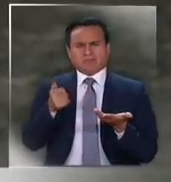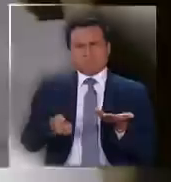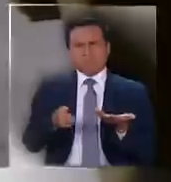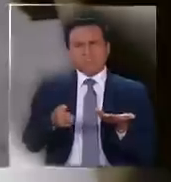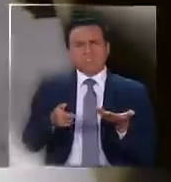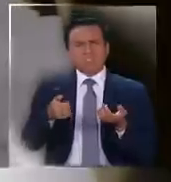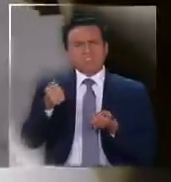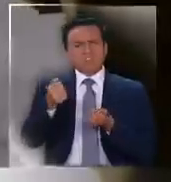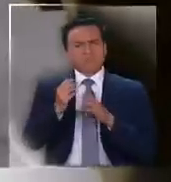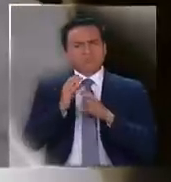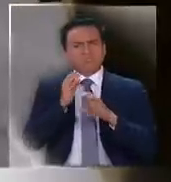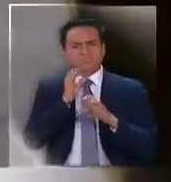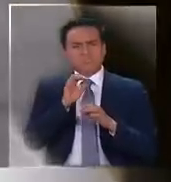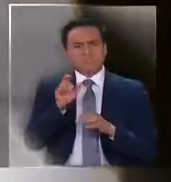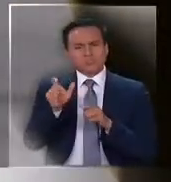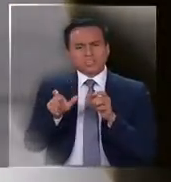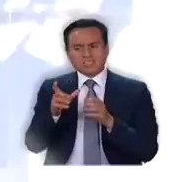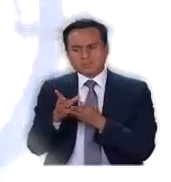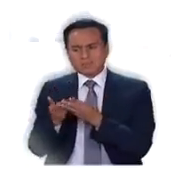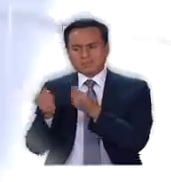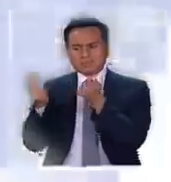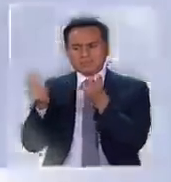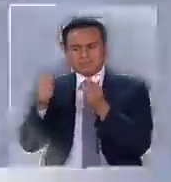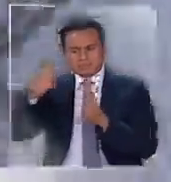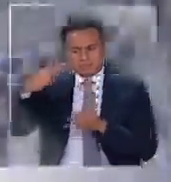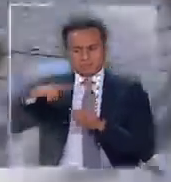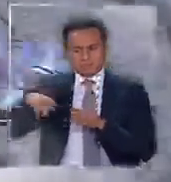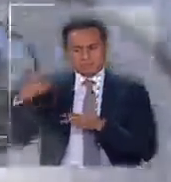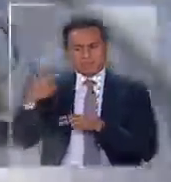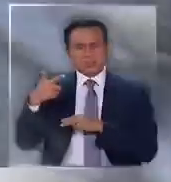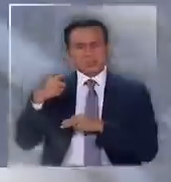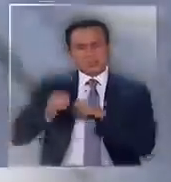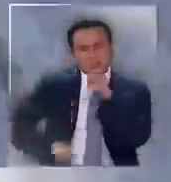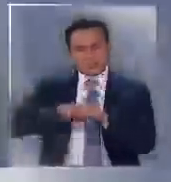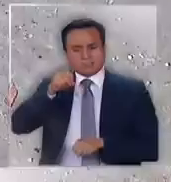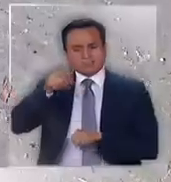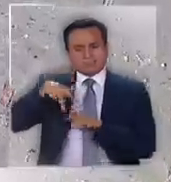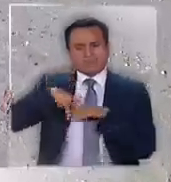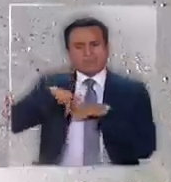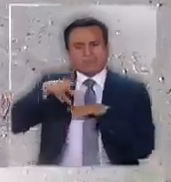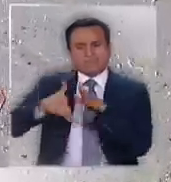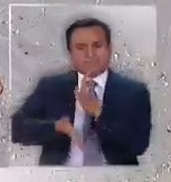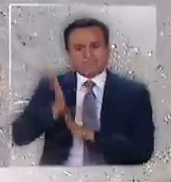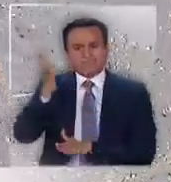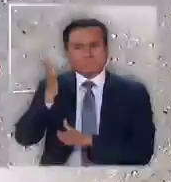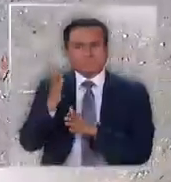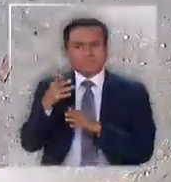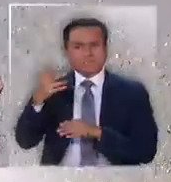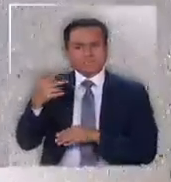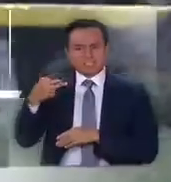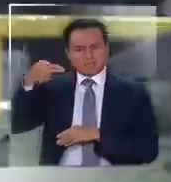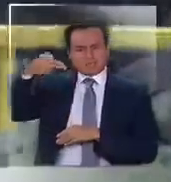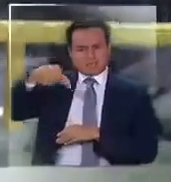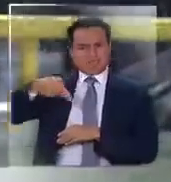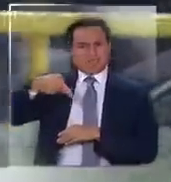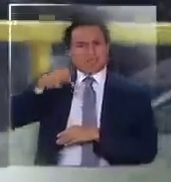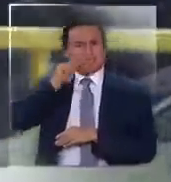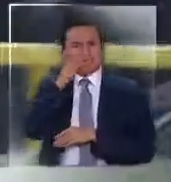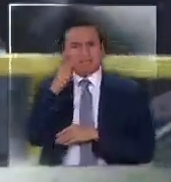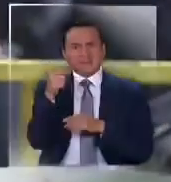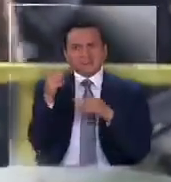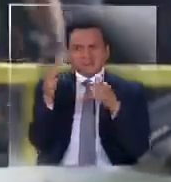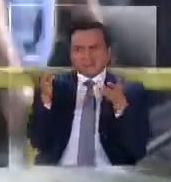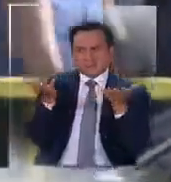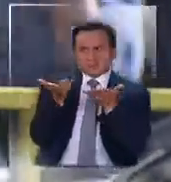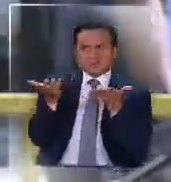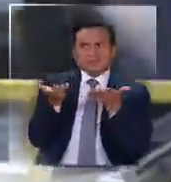tío del furgón y obligaba a la autora a desaparecer instantáneamente sobre una bicicleta. Ese solo tiro bastó para generar un caos